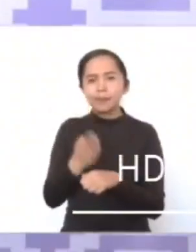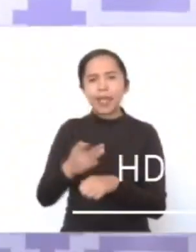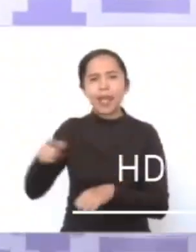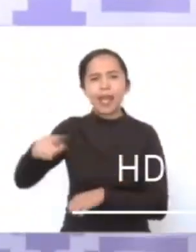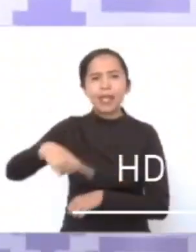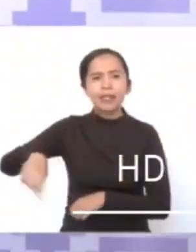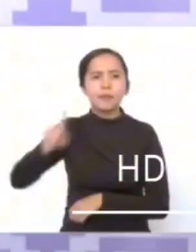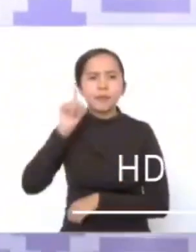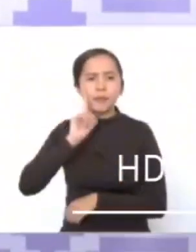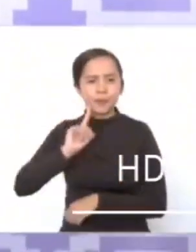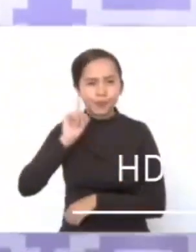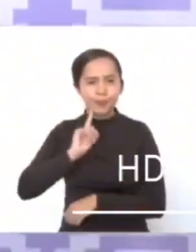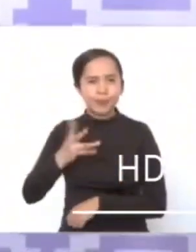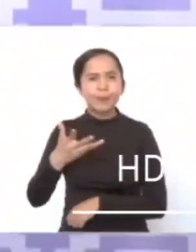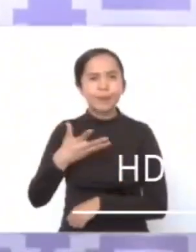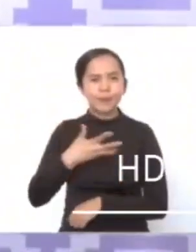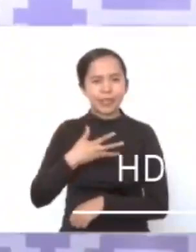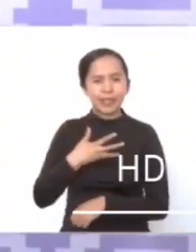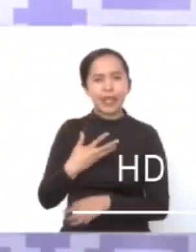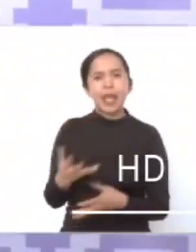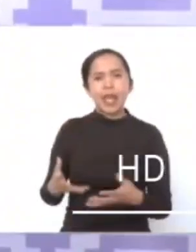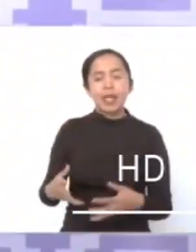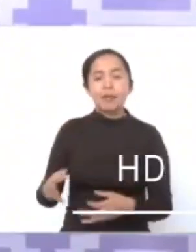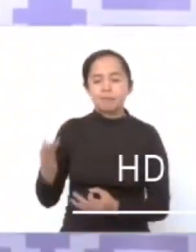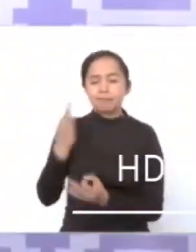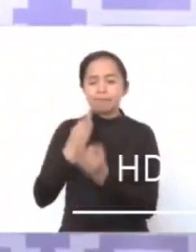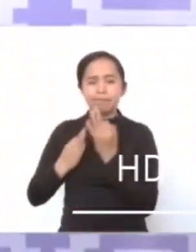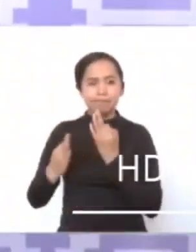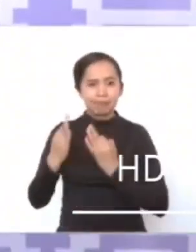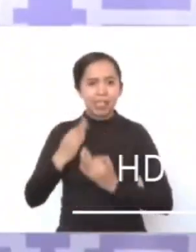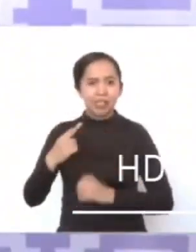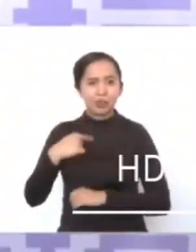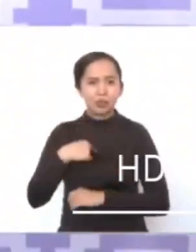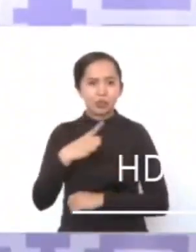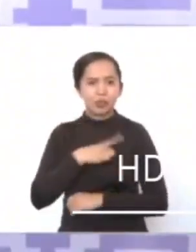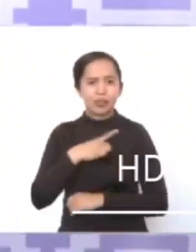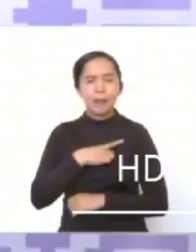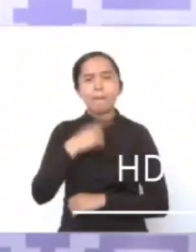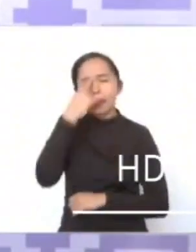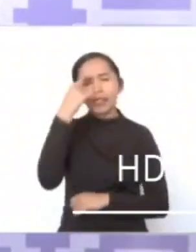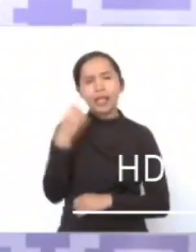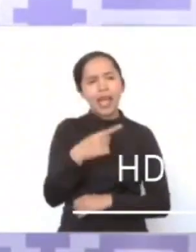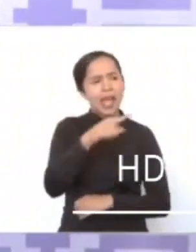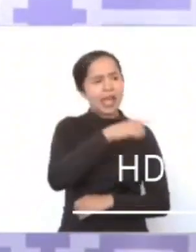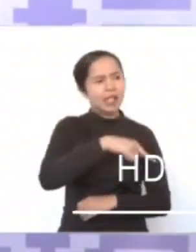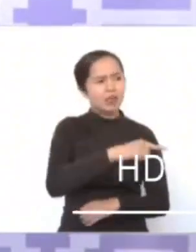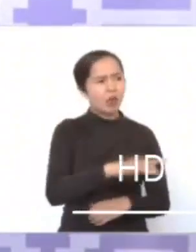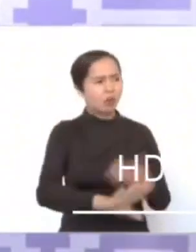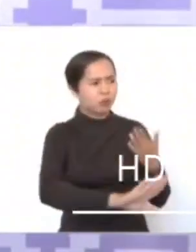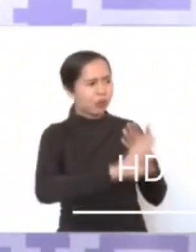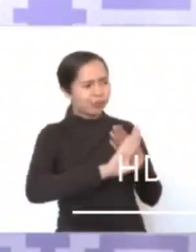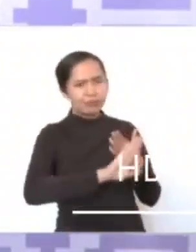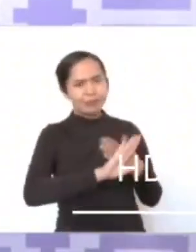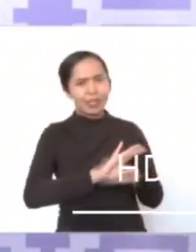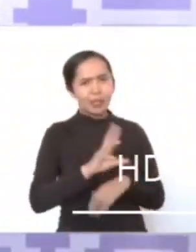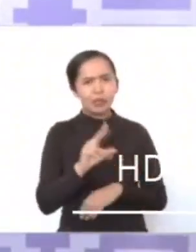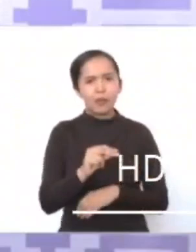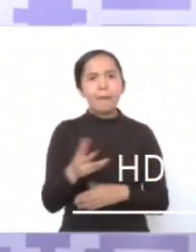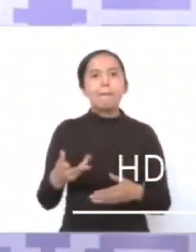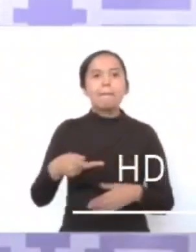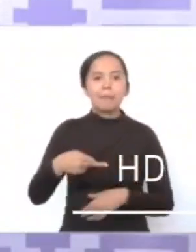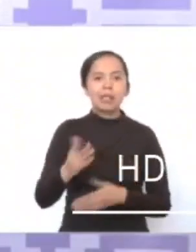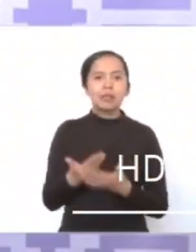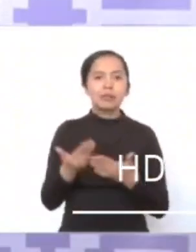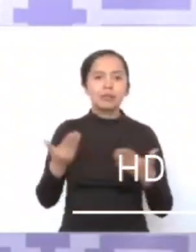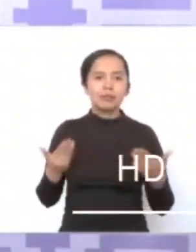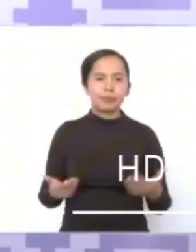que deberían las mujeres procurarse a sí mismas para evitar ser ofendidas o agredidas. Y en este caso se está